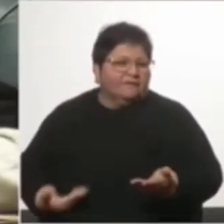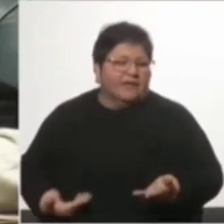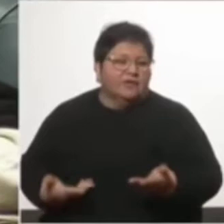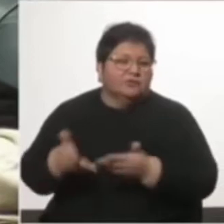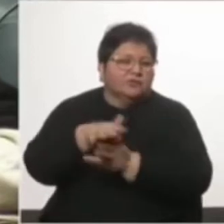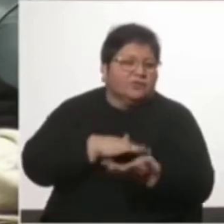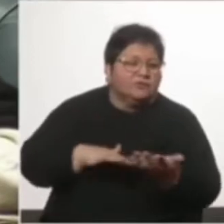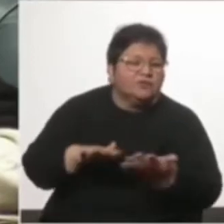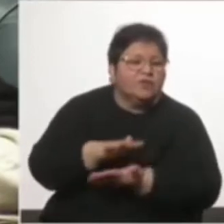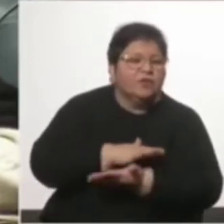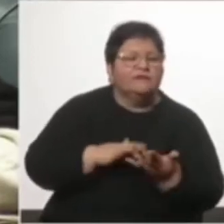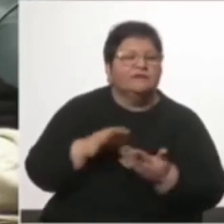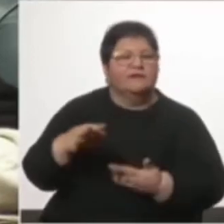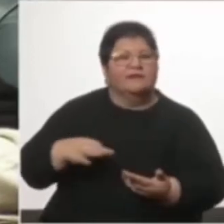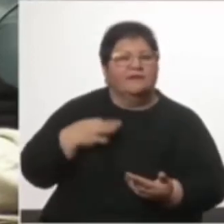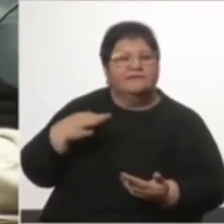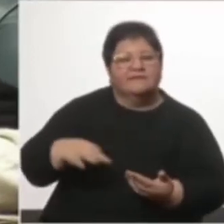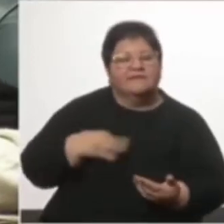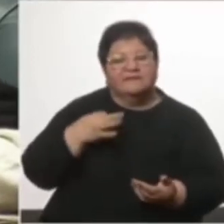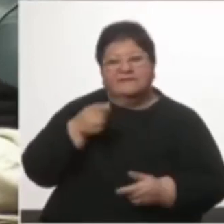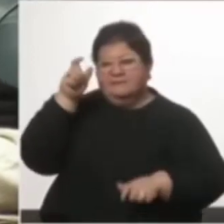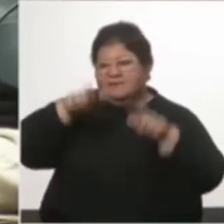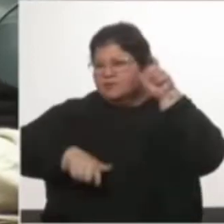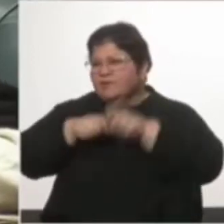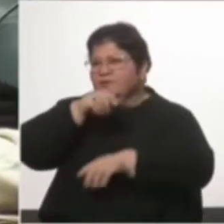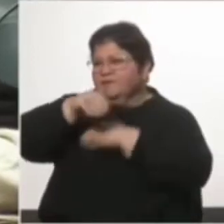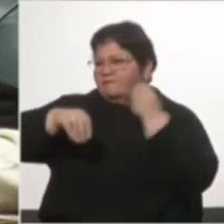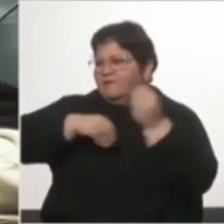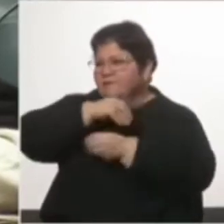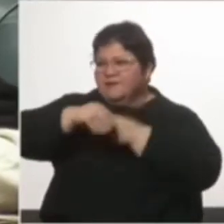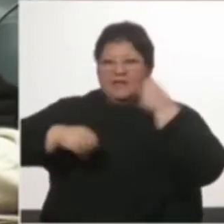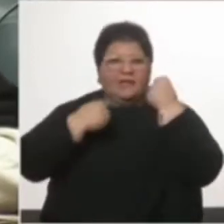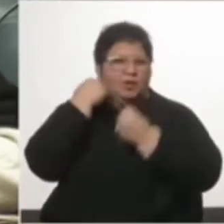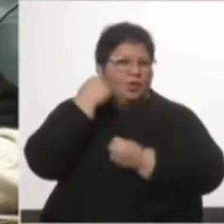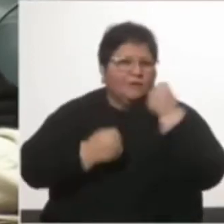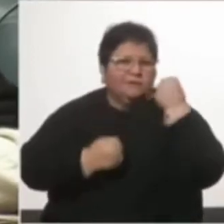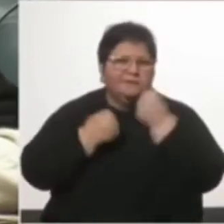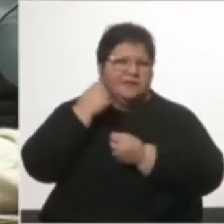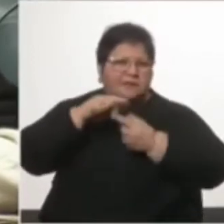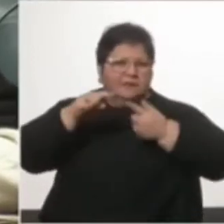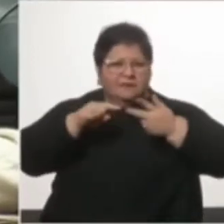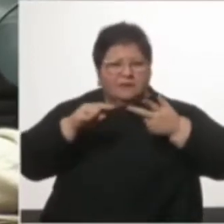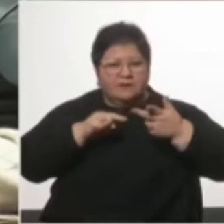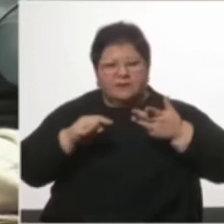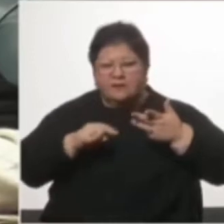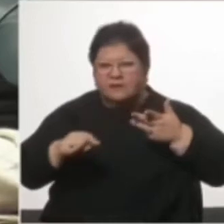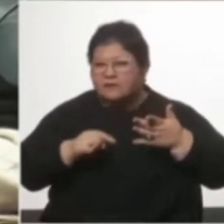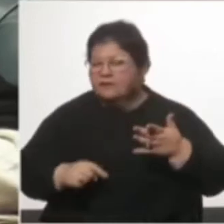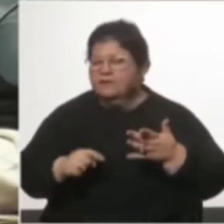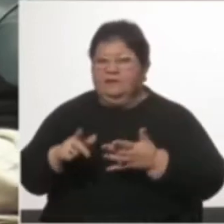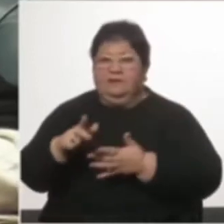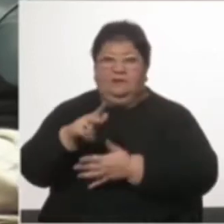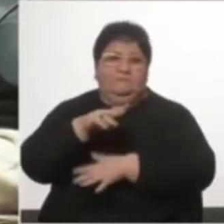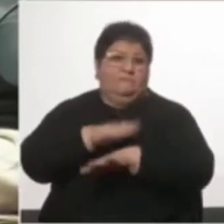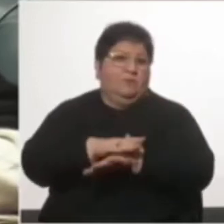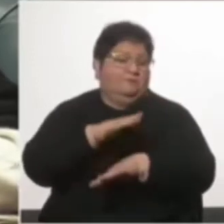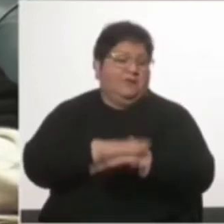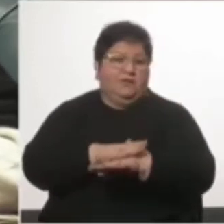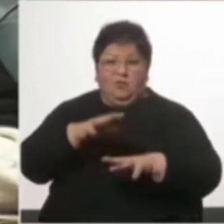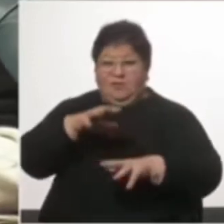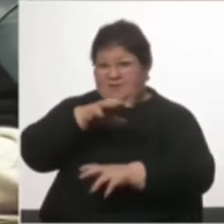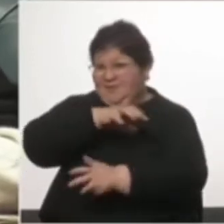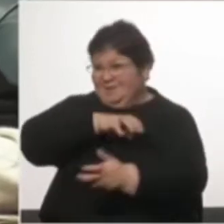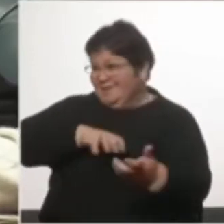vida de los conciudadanos, de la familia, de la economía, especialmente en escenarios de crisis como los que tenemos